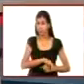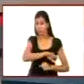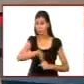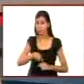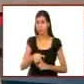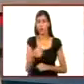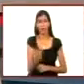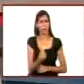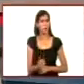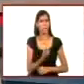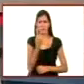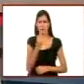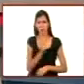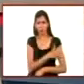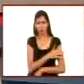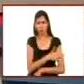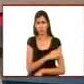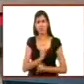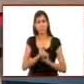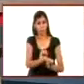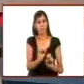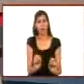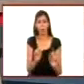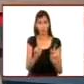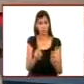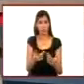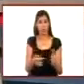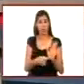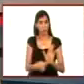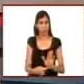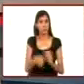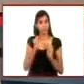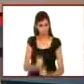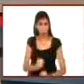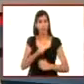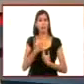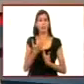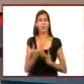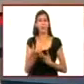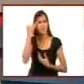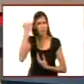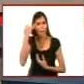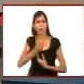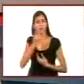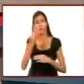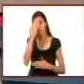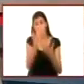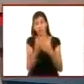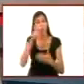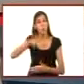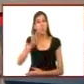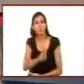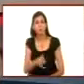Y esta no es la primera vez que la oposición desprecia la oportunidad de mostrar la consistencia de sus argumentos políticos frente al pueblo venezolano.